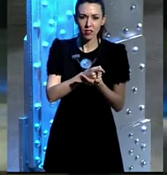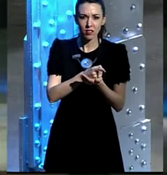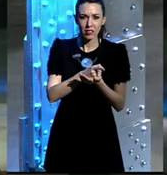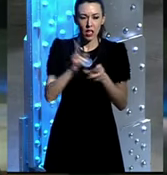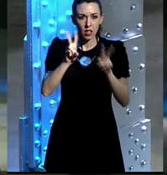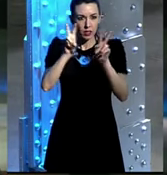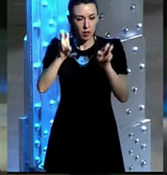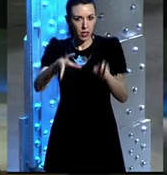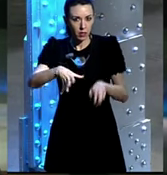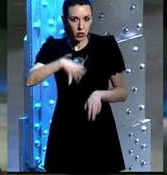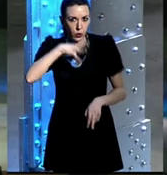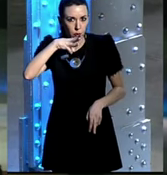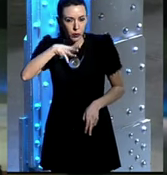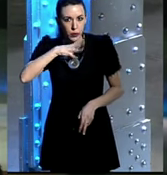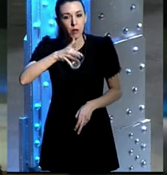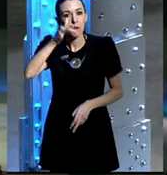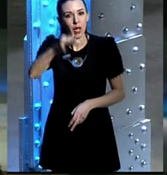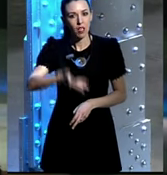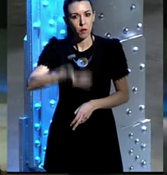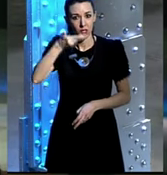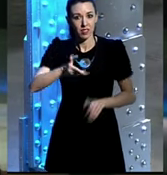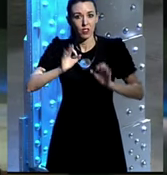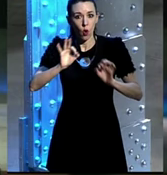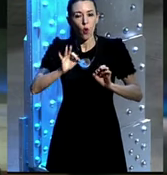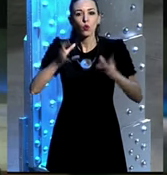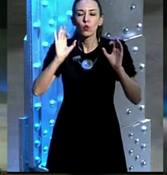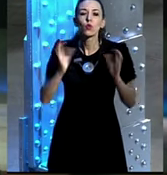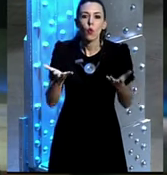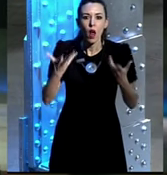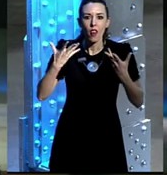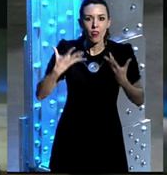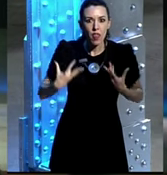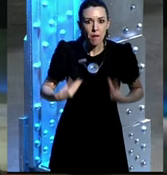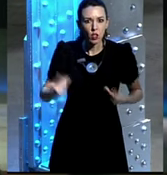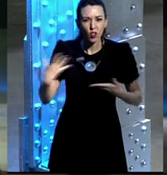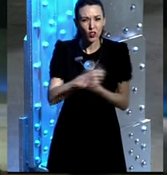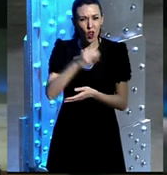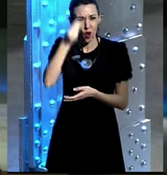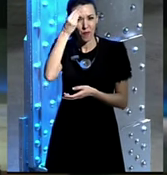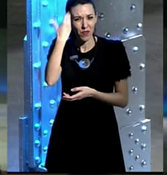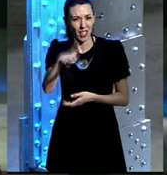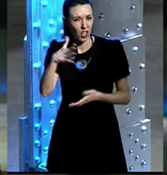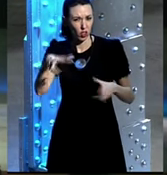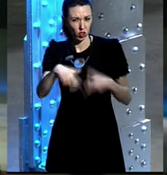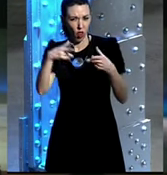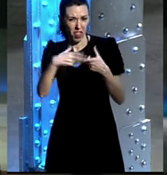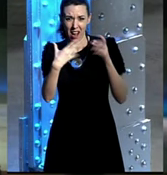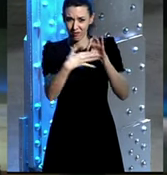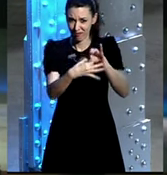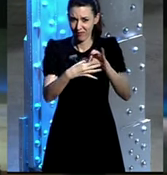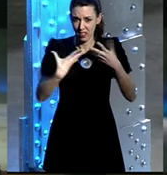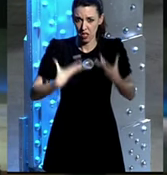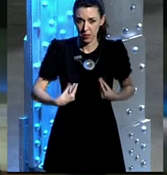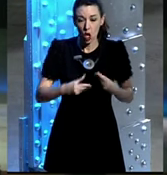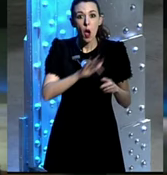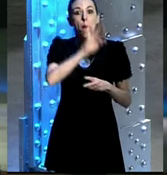temas enormes e importantísimos, como son precisamente la depresión, con todo el estigma social que lleva asociado, y lo que es sin